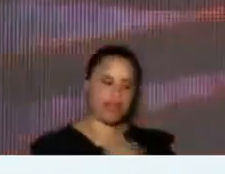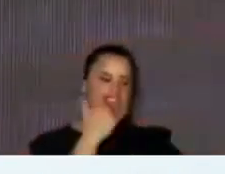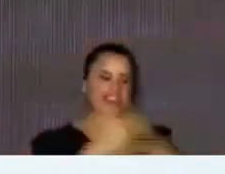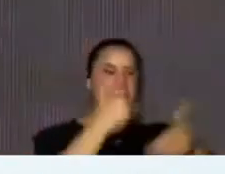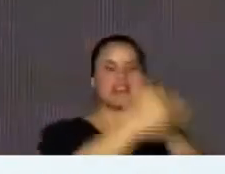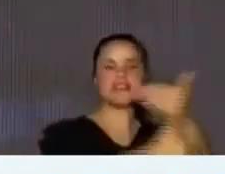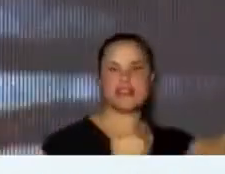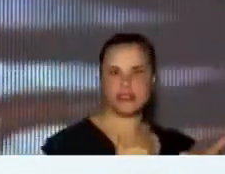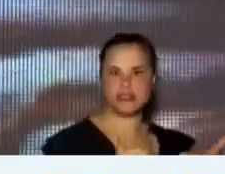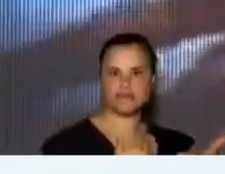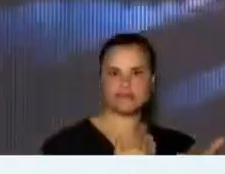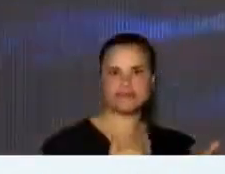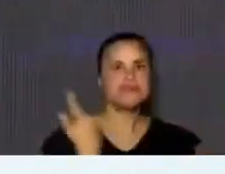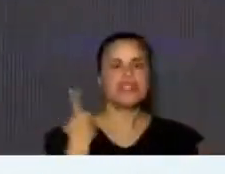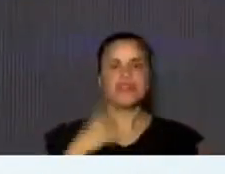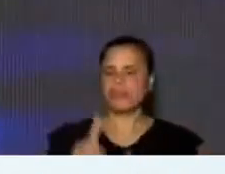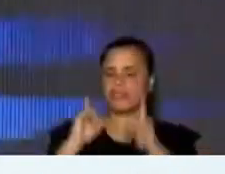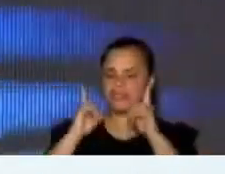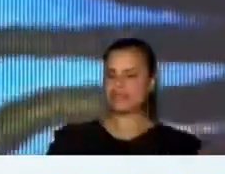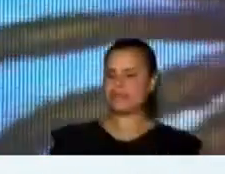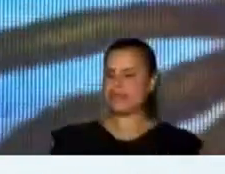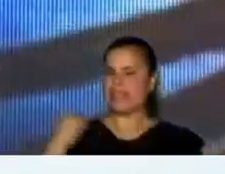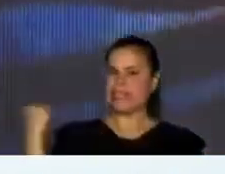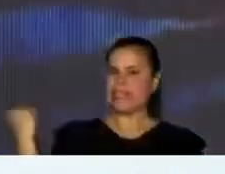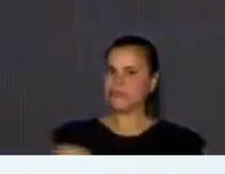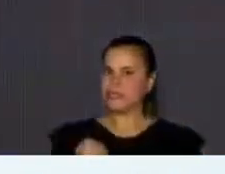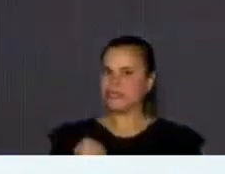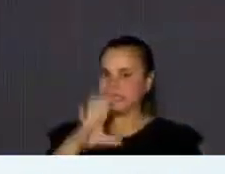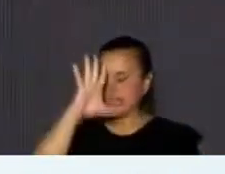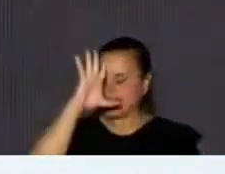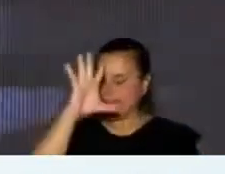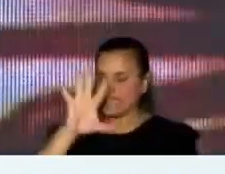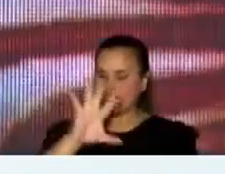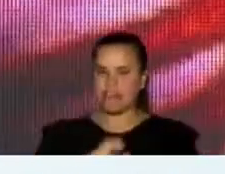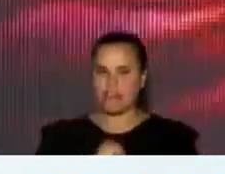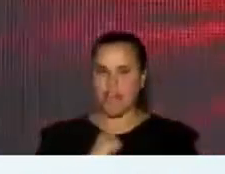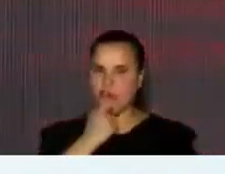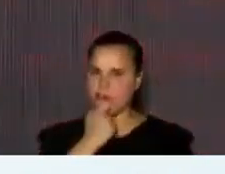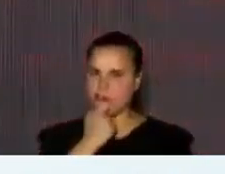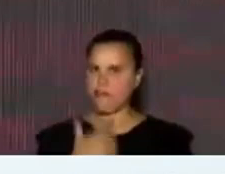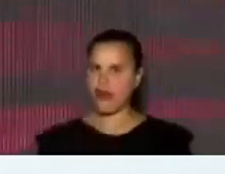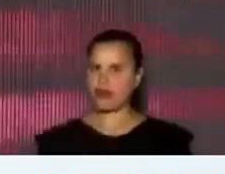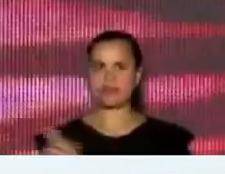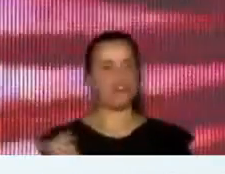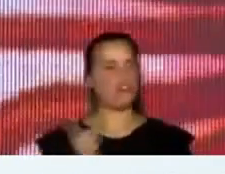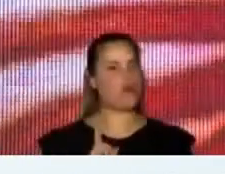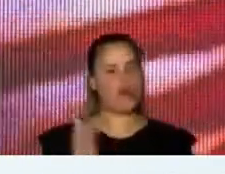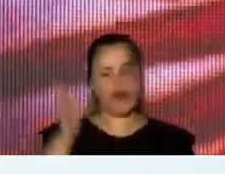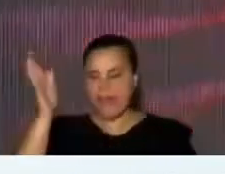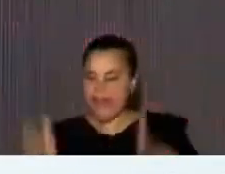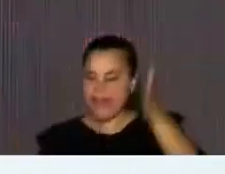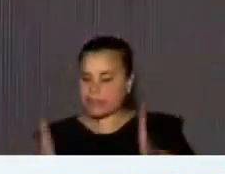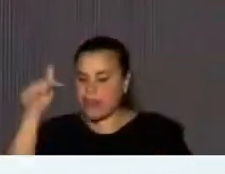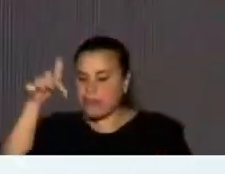planificación, que viene con trabajo, que viene con hechos. Realmente me pareció un muy buen debate para Jorge